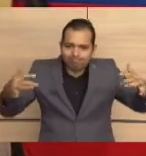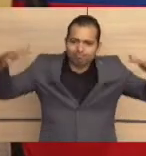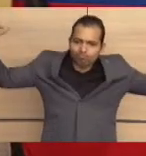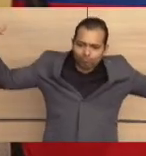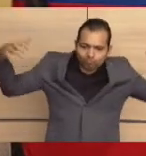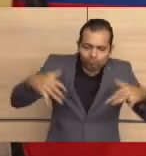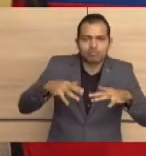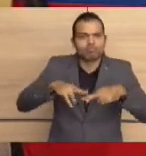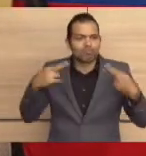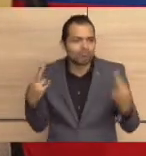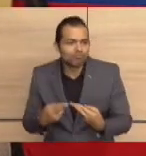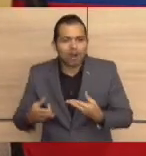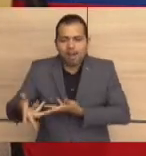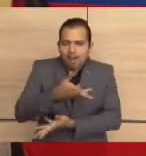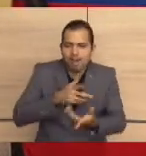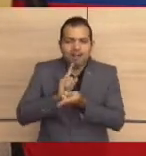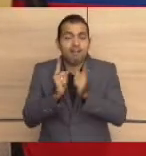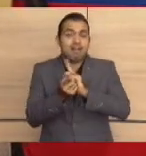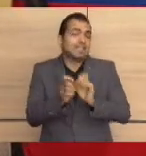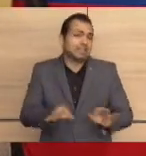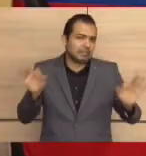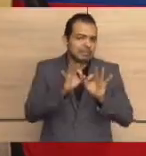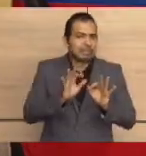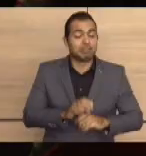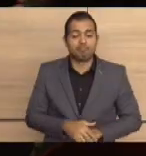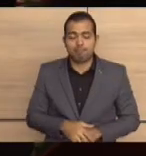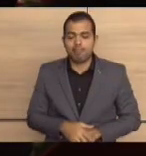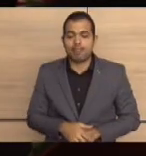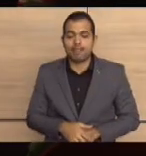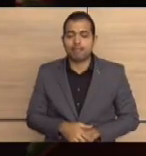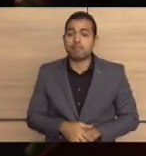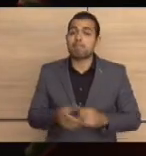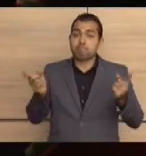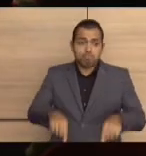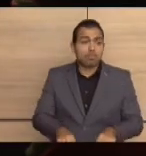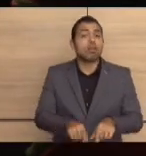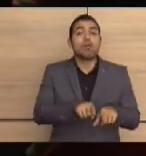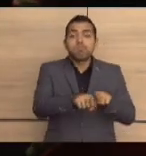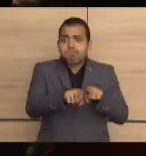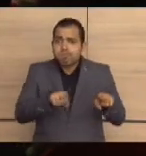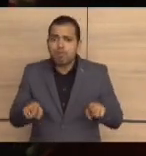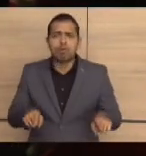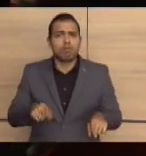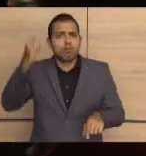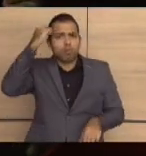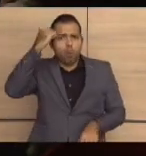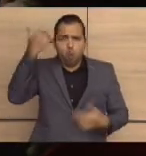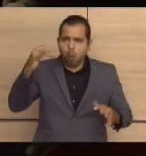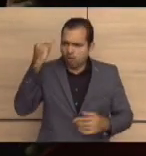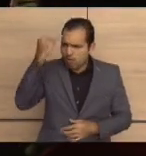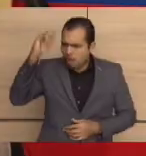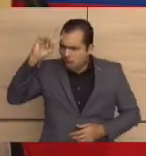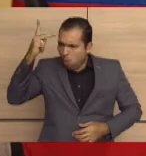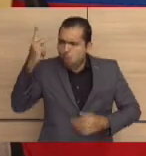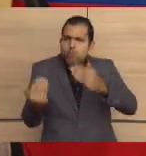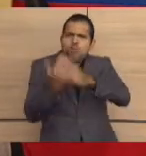también, podríamos decir que estamos aquí con un colectivo de profesores apasionados e innovadores. Comentábamos